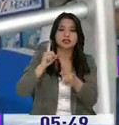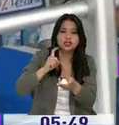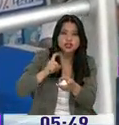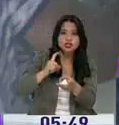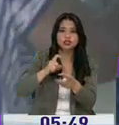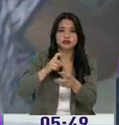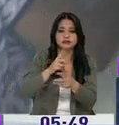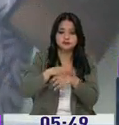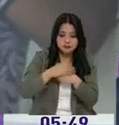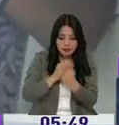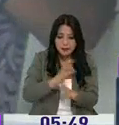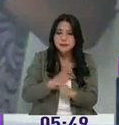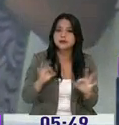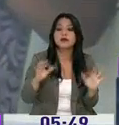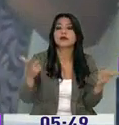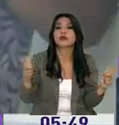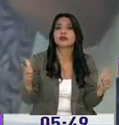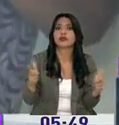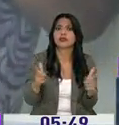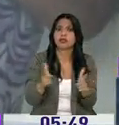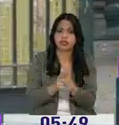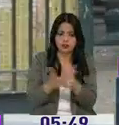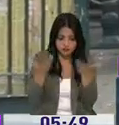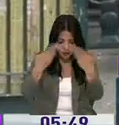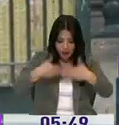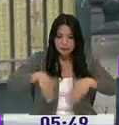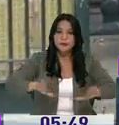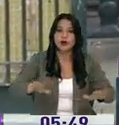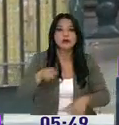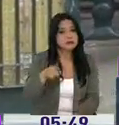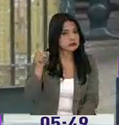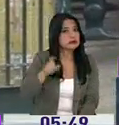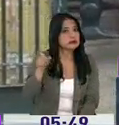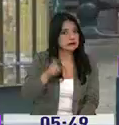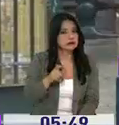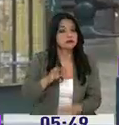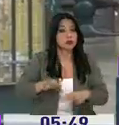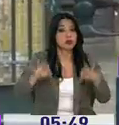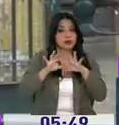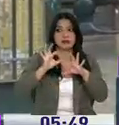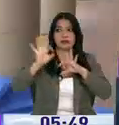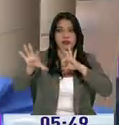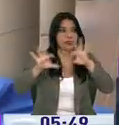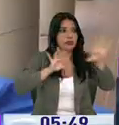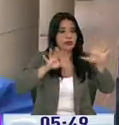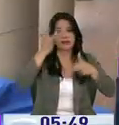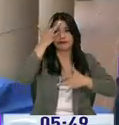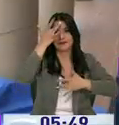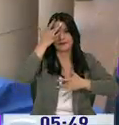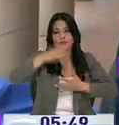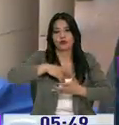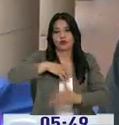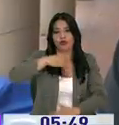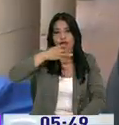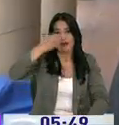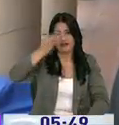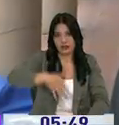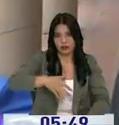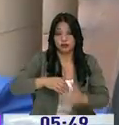productos de higiene personal que son necesarios para prevenir el contagio del coronavirus. En otras farmacias existen lo que es